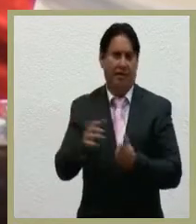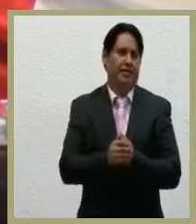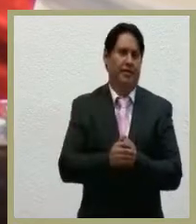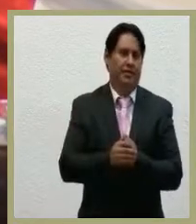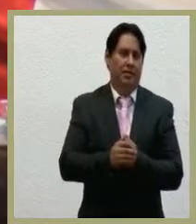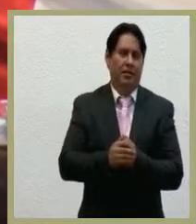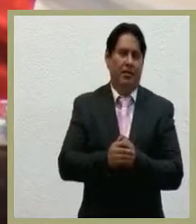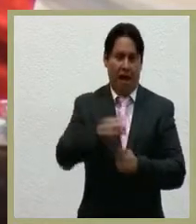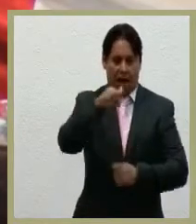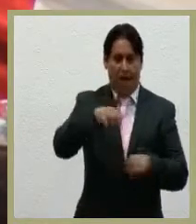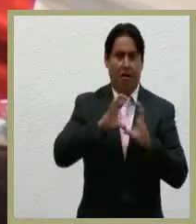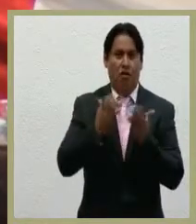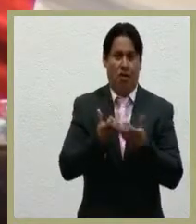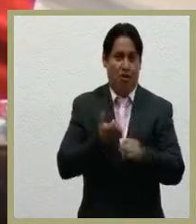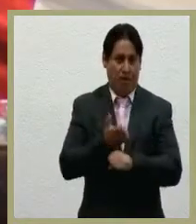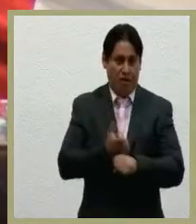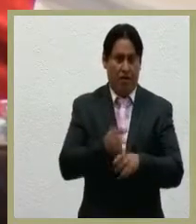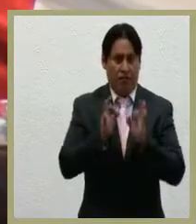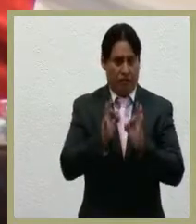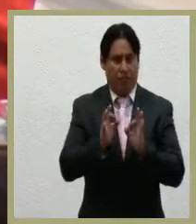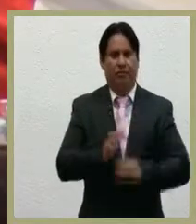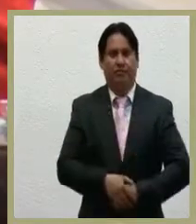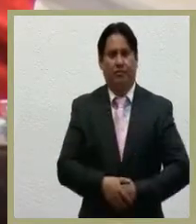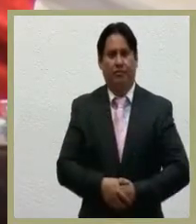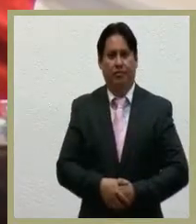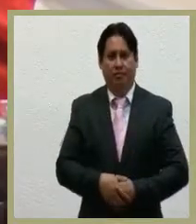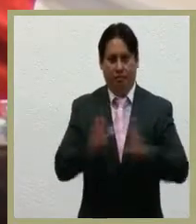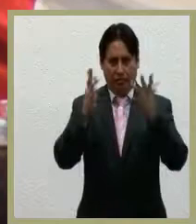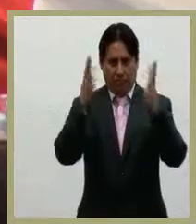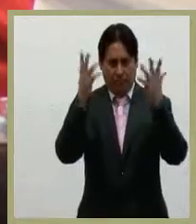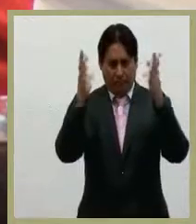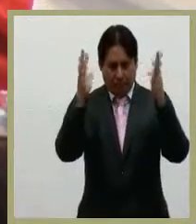la 66ª legislatura de Chiapas.